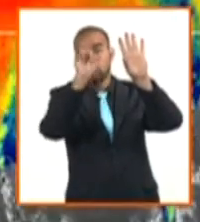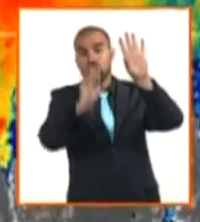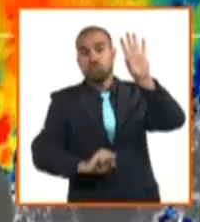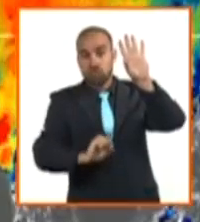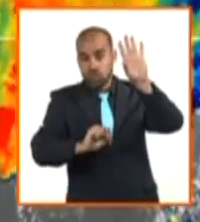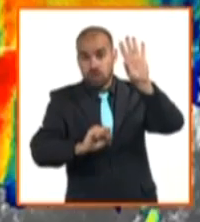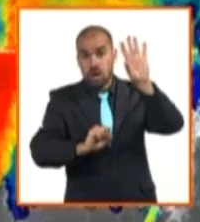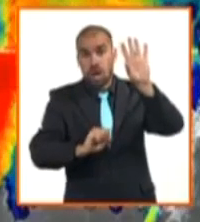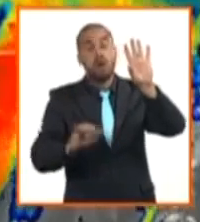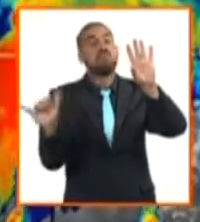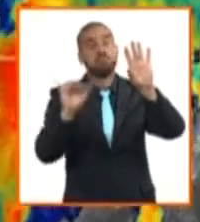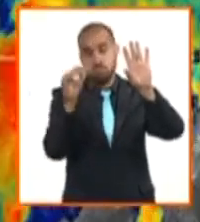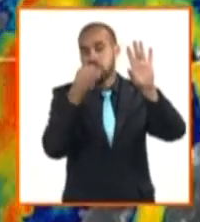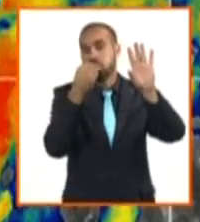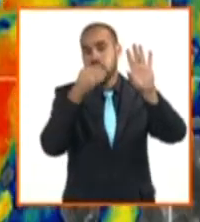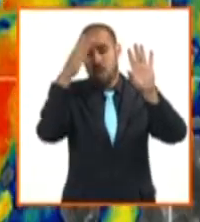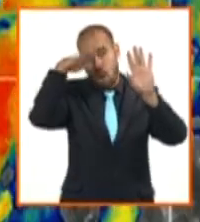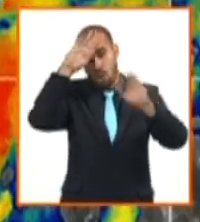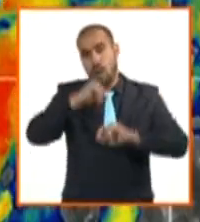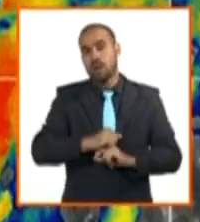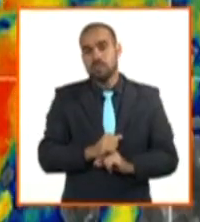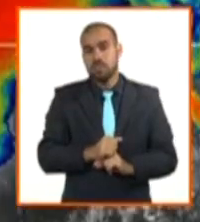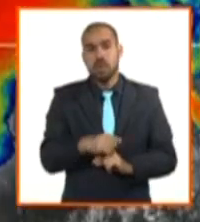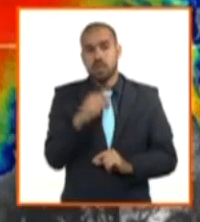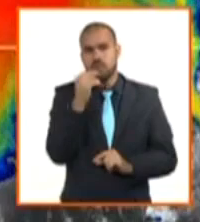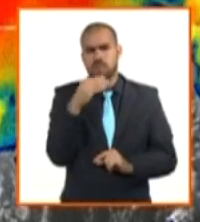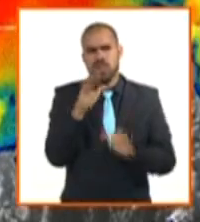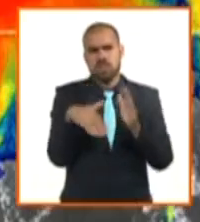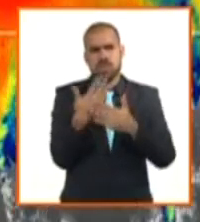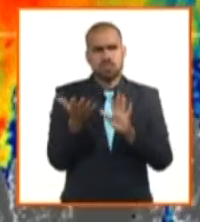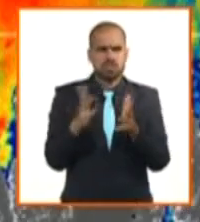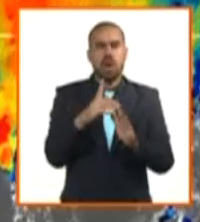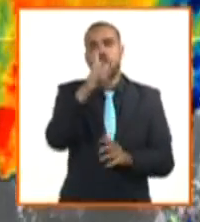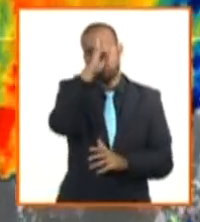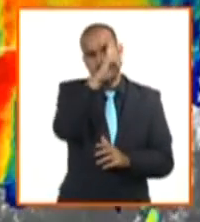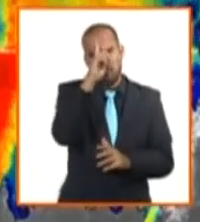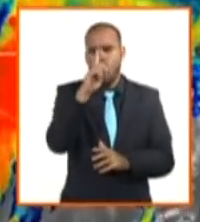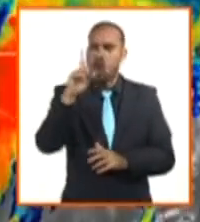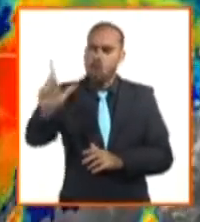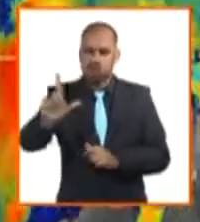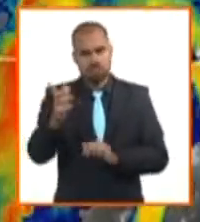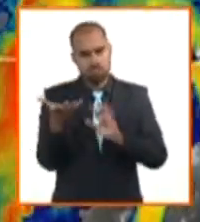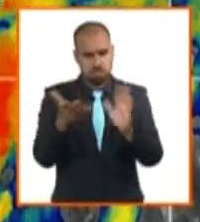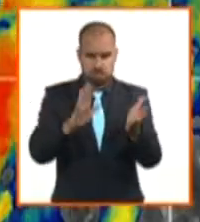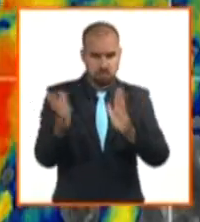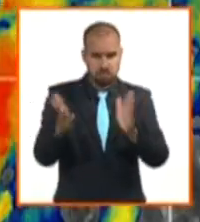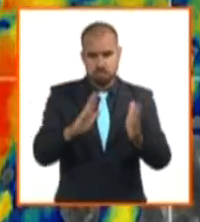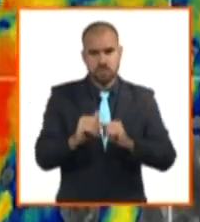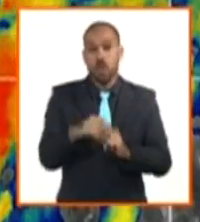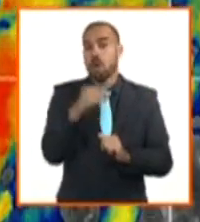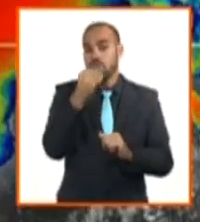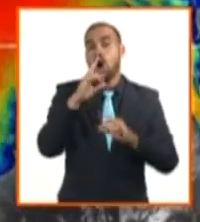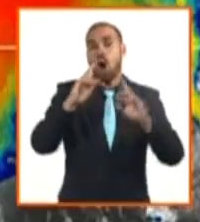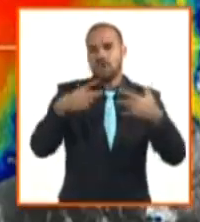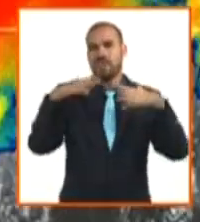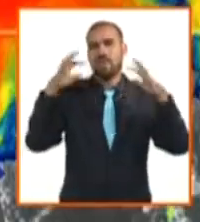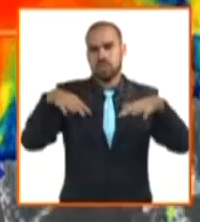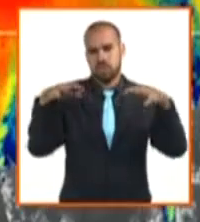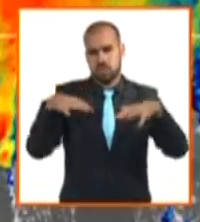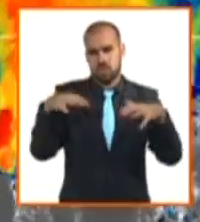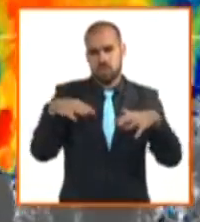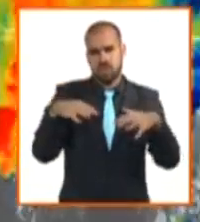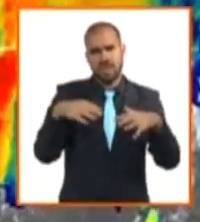caer encima de como estamos hablando de domingo a lunes y volvernos a la lluvia aunque no